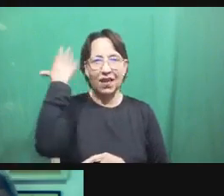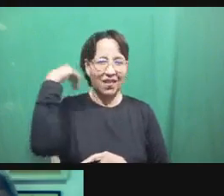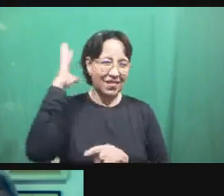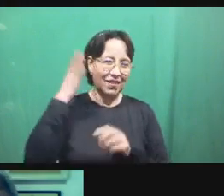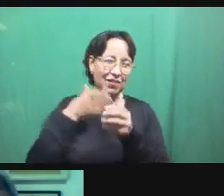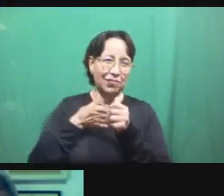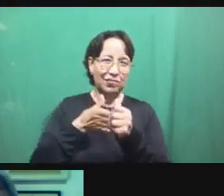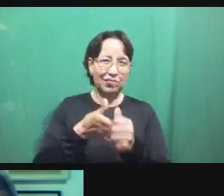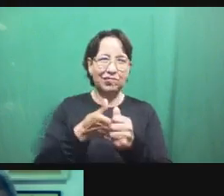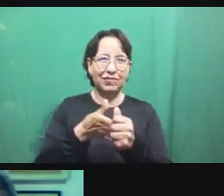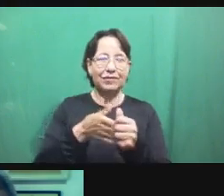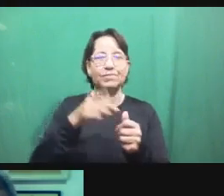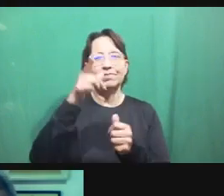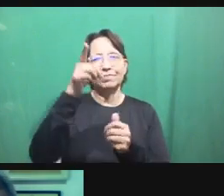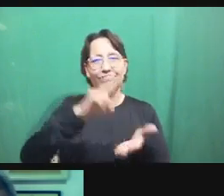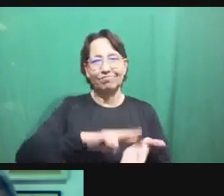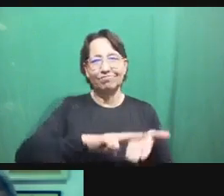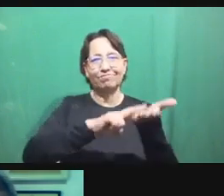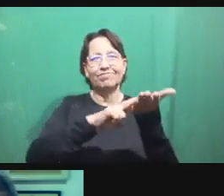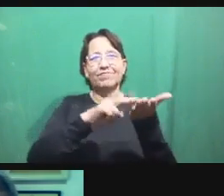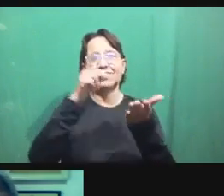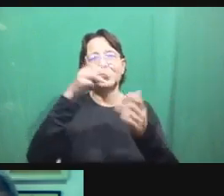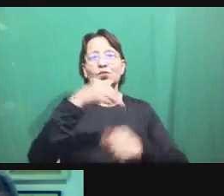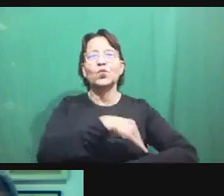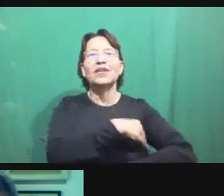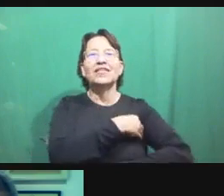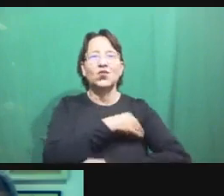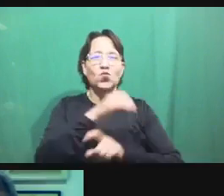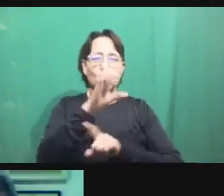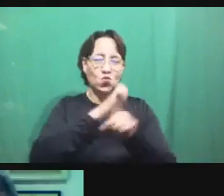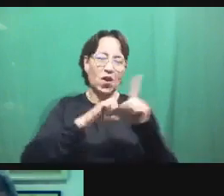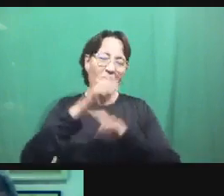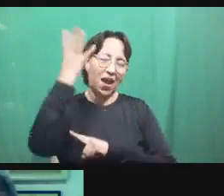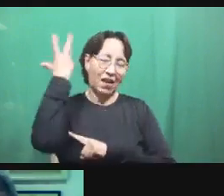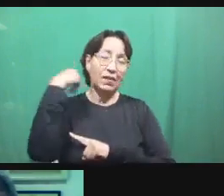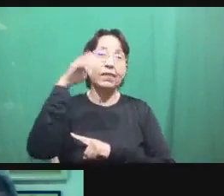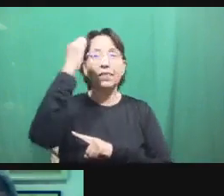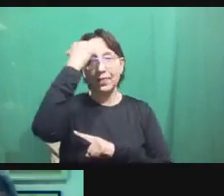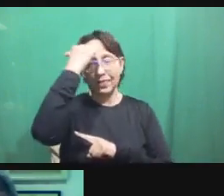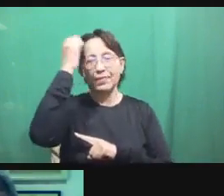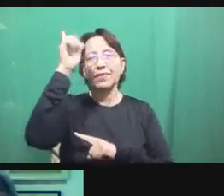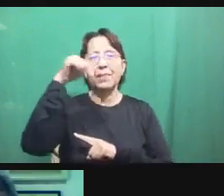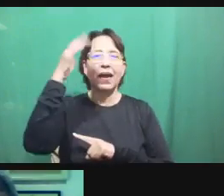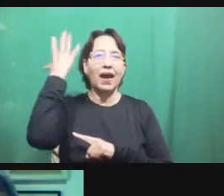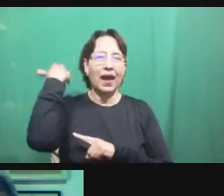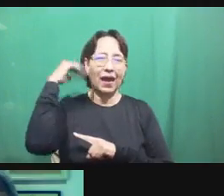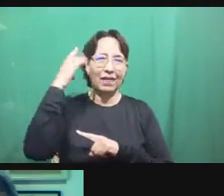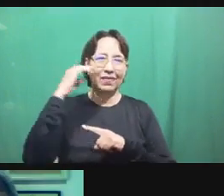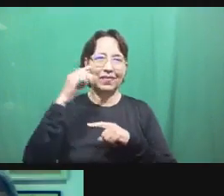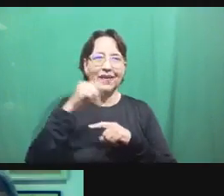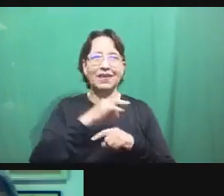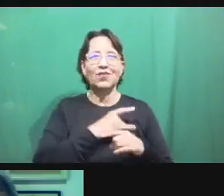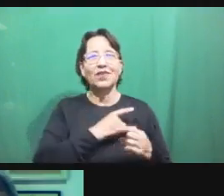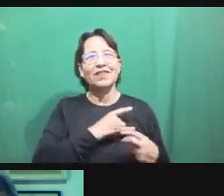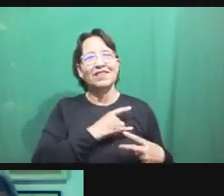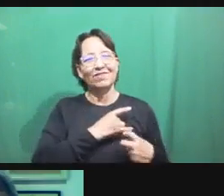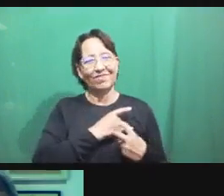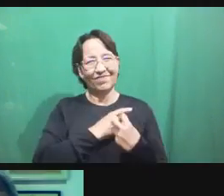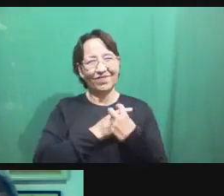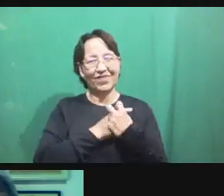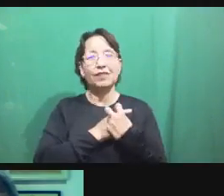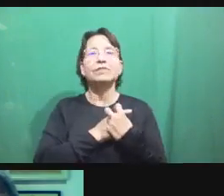el Centro Nacional de Restauración del Ministerio de Cultura y fue docente de la Universidad de Externado de Colombia. El día de hoy